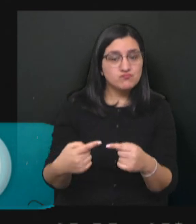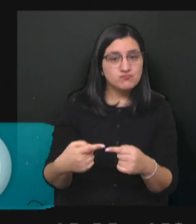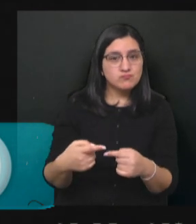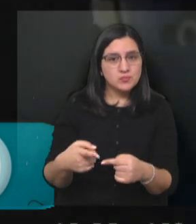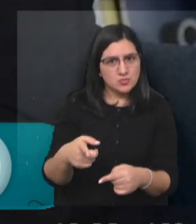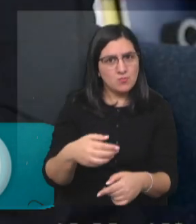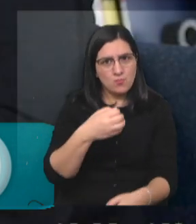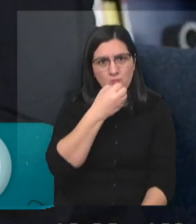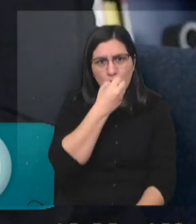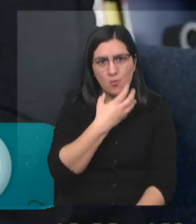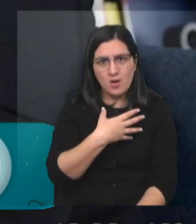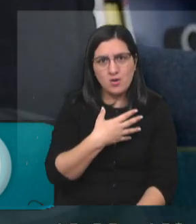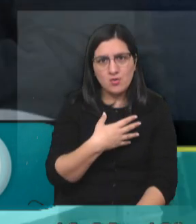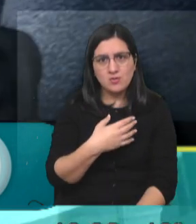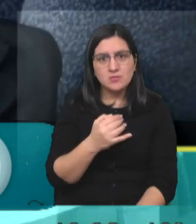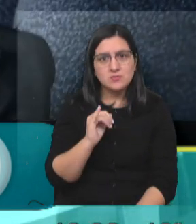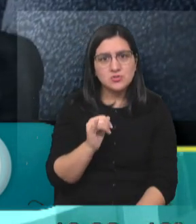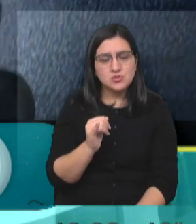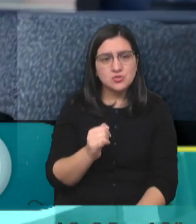un extraterrestre, ¿no? No, era un marciano.